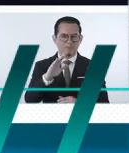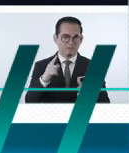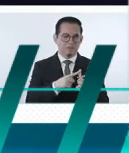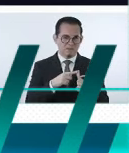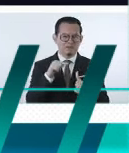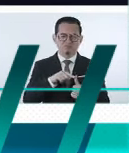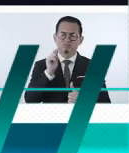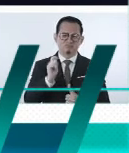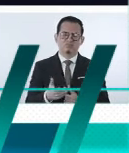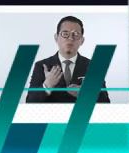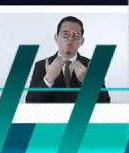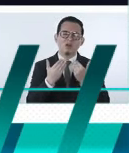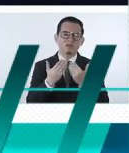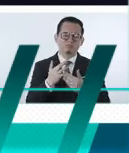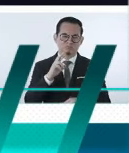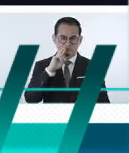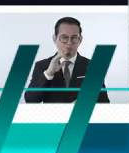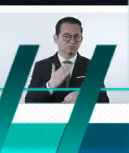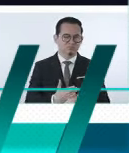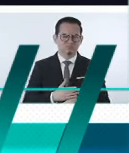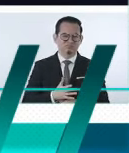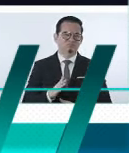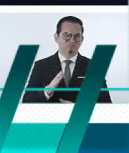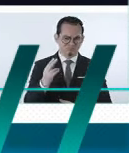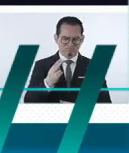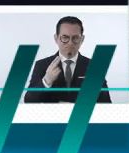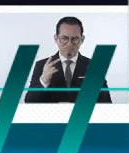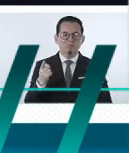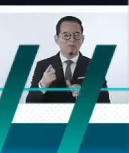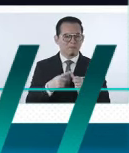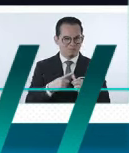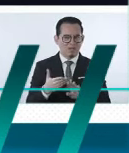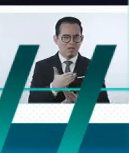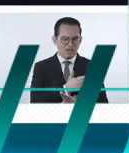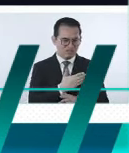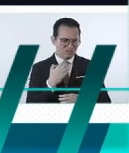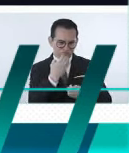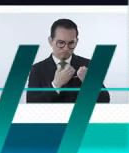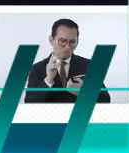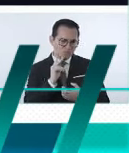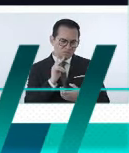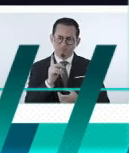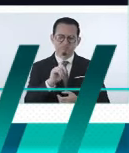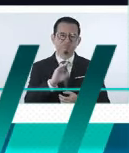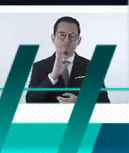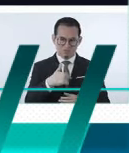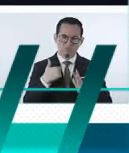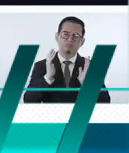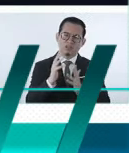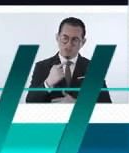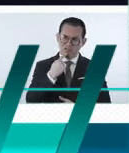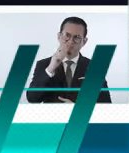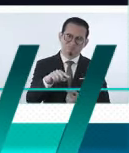Maya, porque sí, equiparan, dicen, hace más daño Calica. No, esto es como unas 20, 30 Calicas, no lo